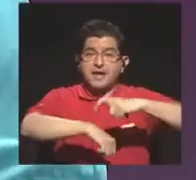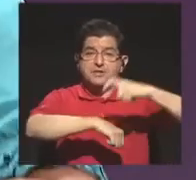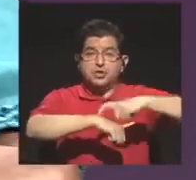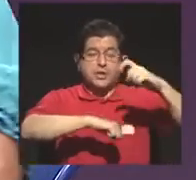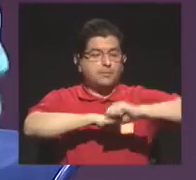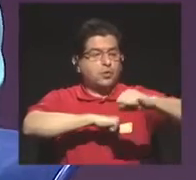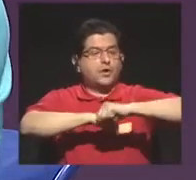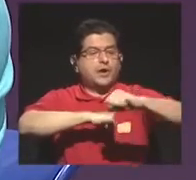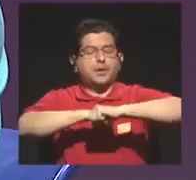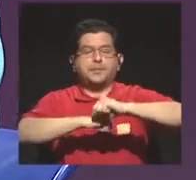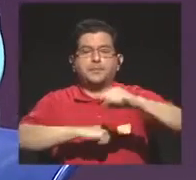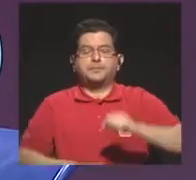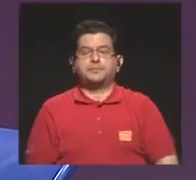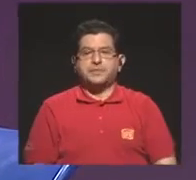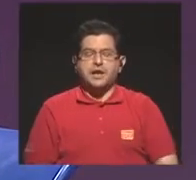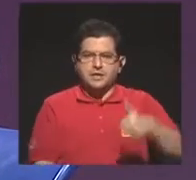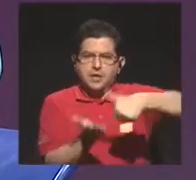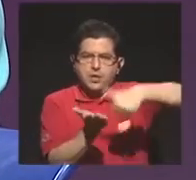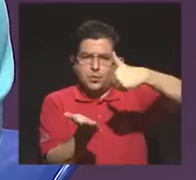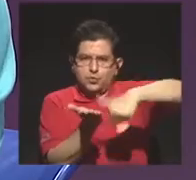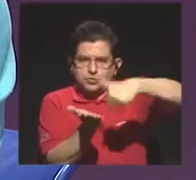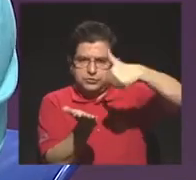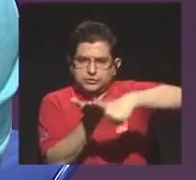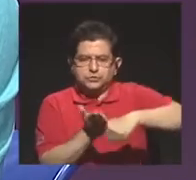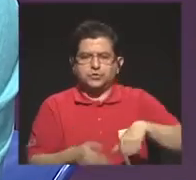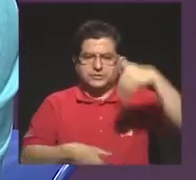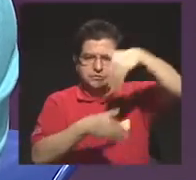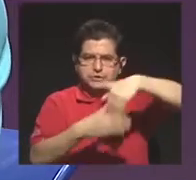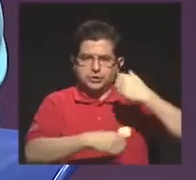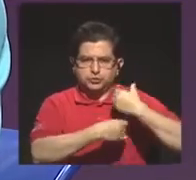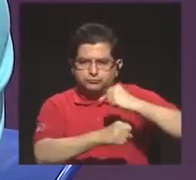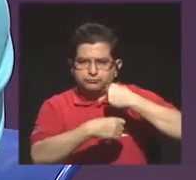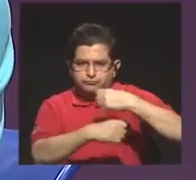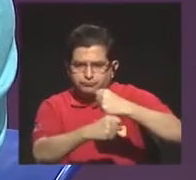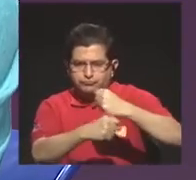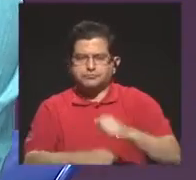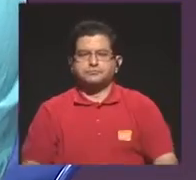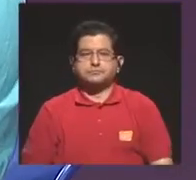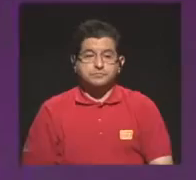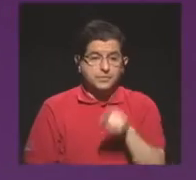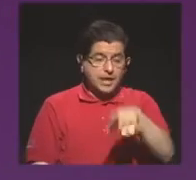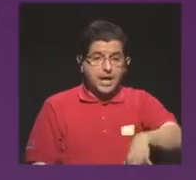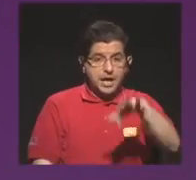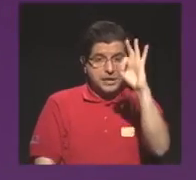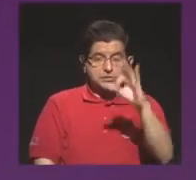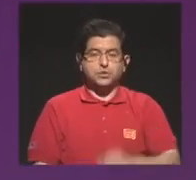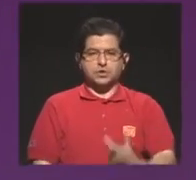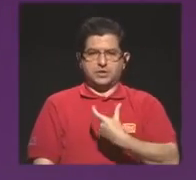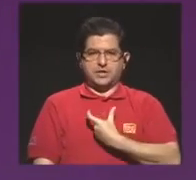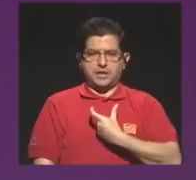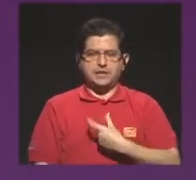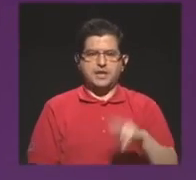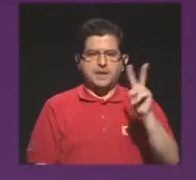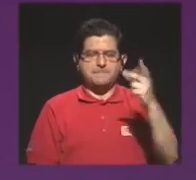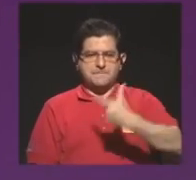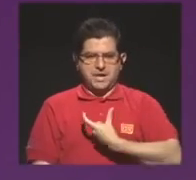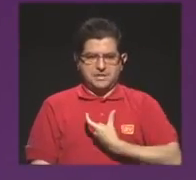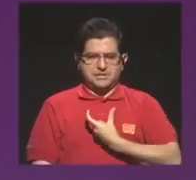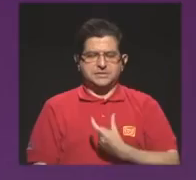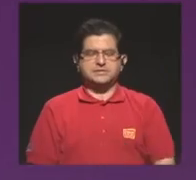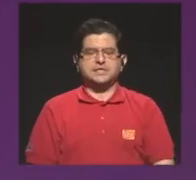de campaña electoral para las elecciones en las municipalidades, donde se va a elegir alcaldías,